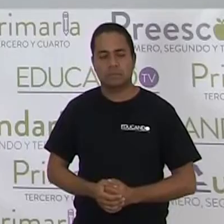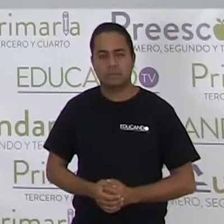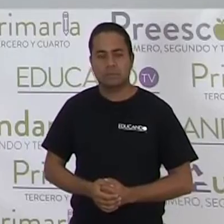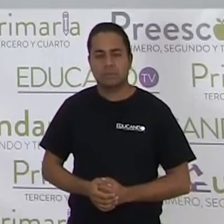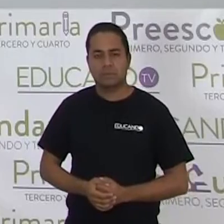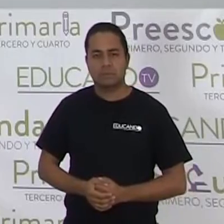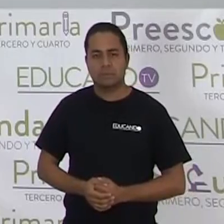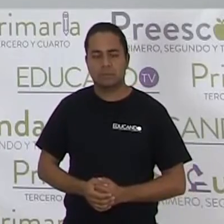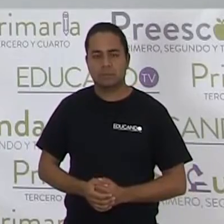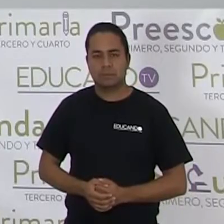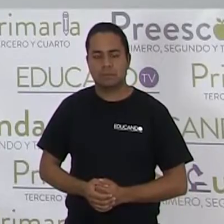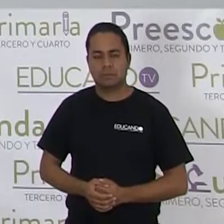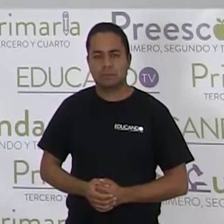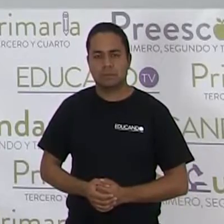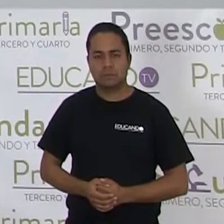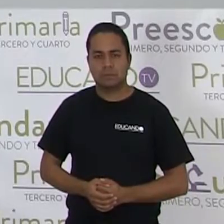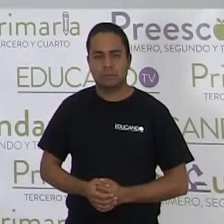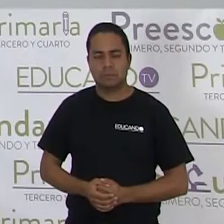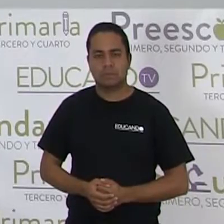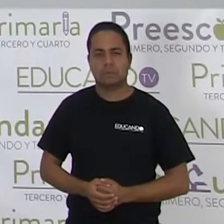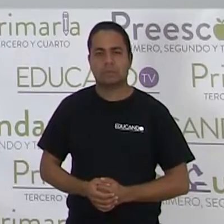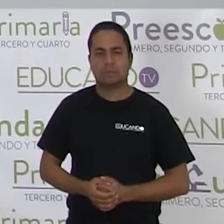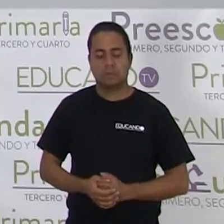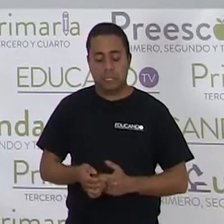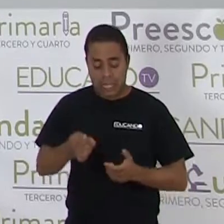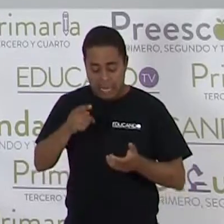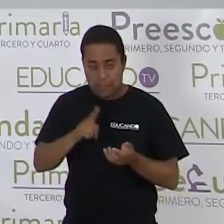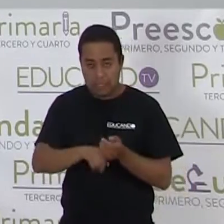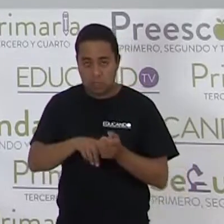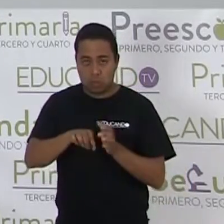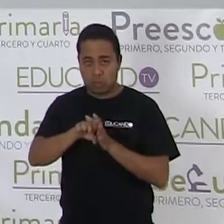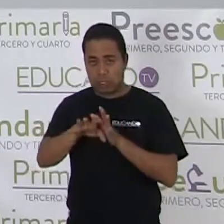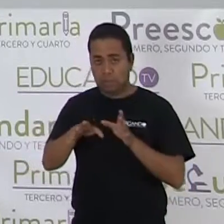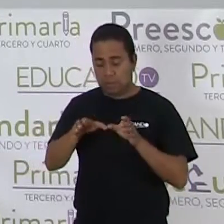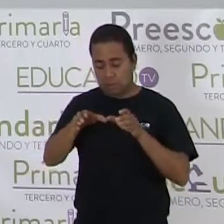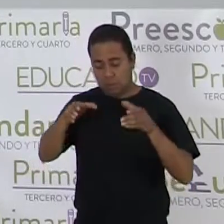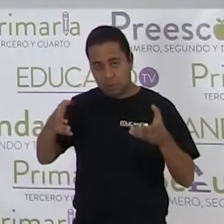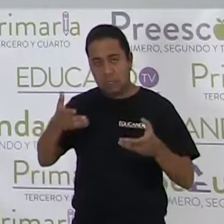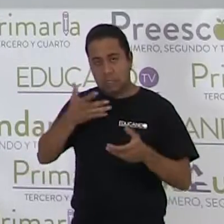Esta parte que vamos a encontrar dentro de los